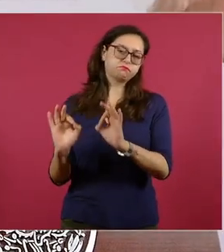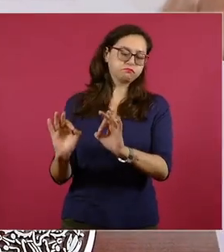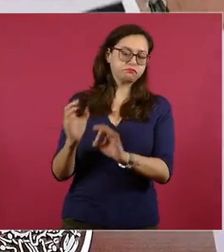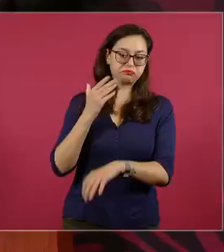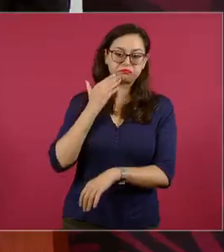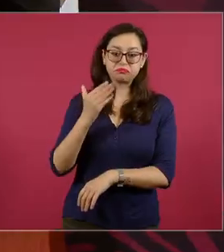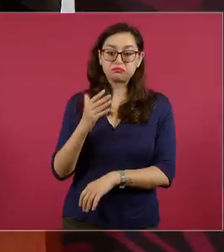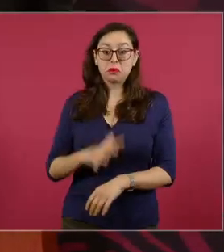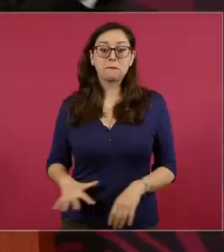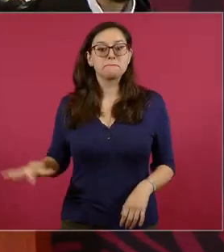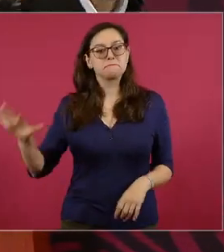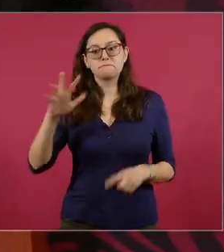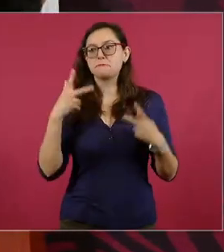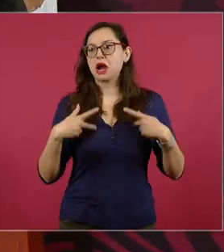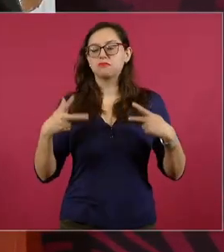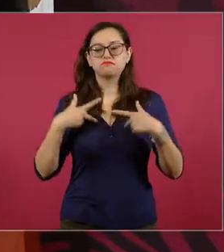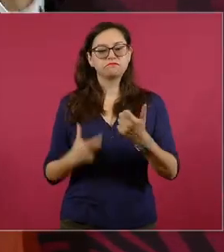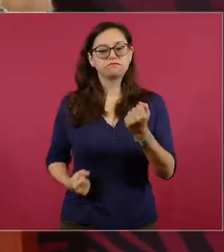apoyo del pueblo.